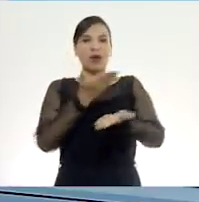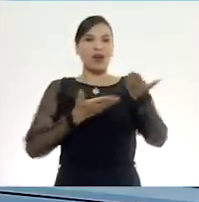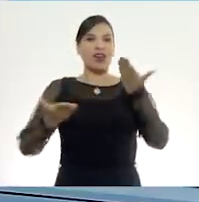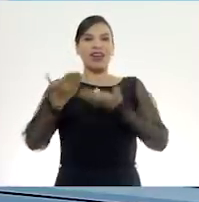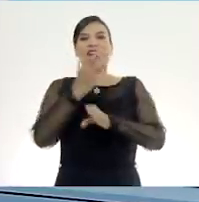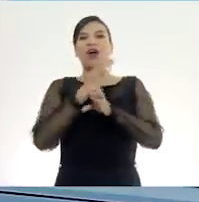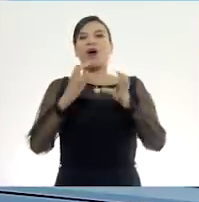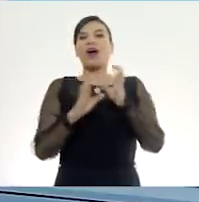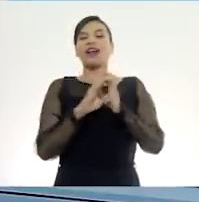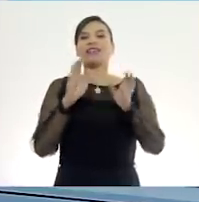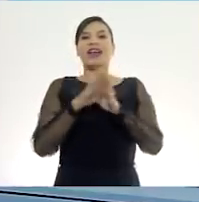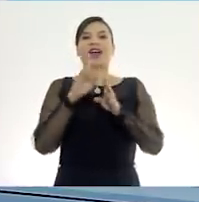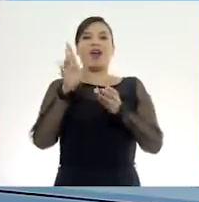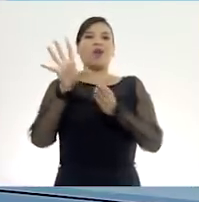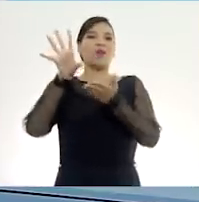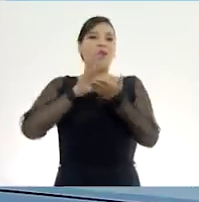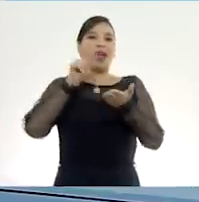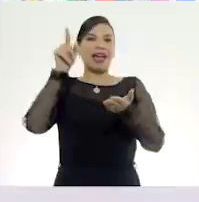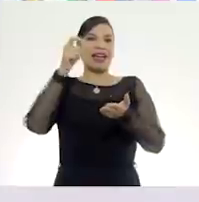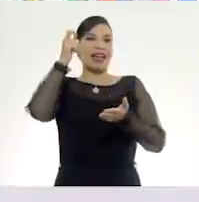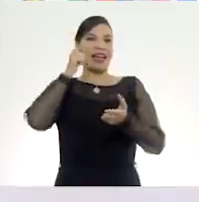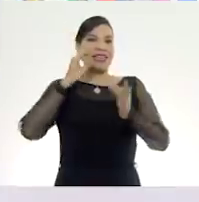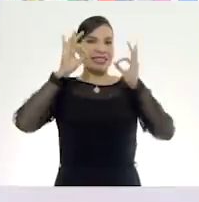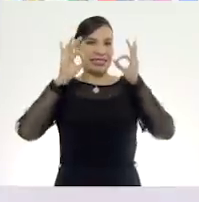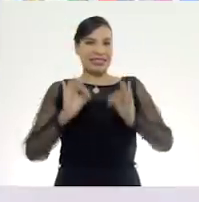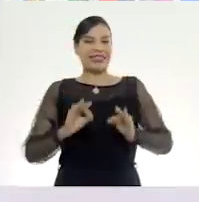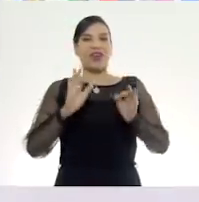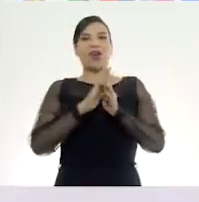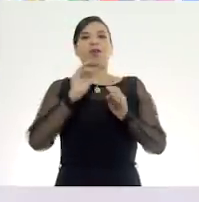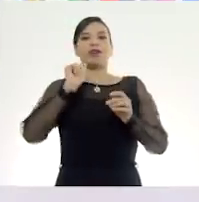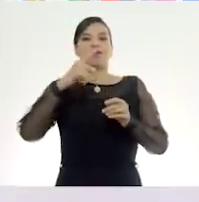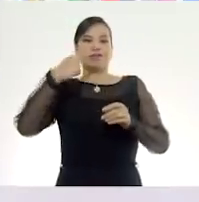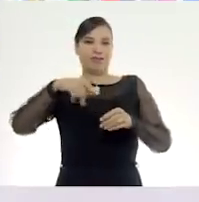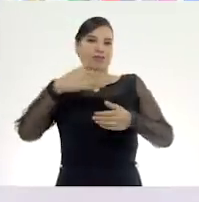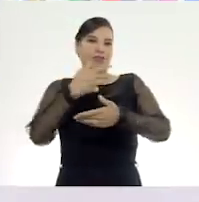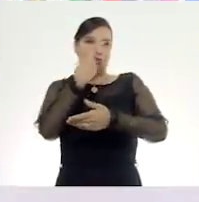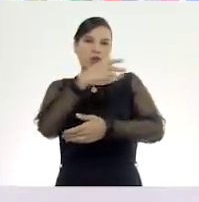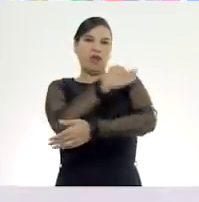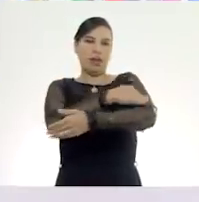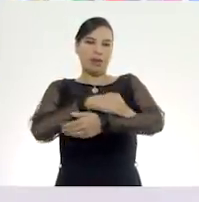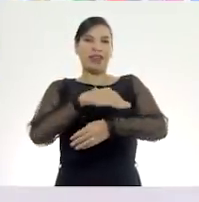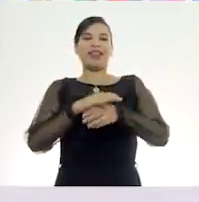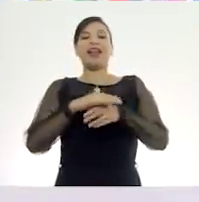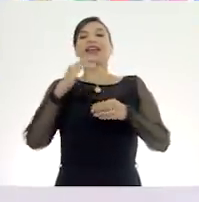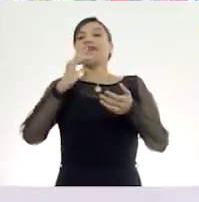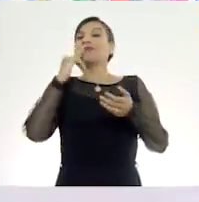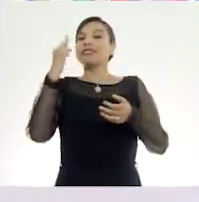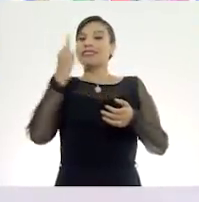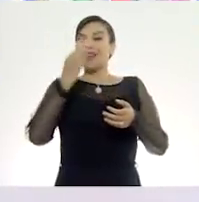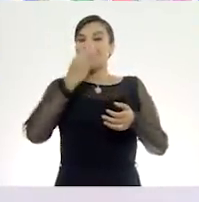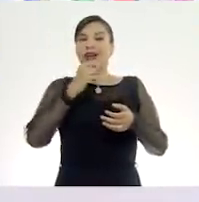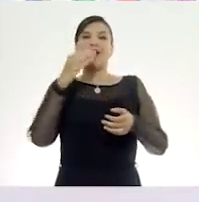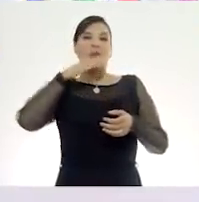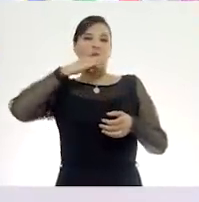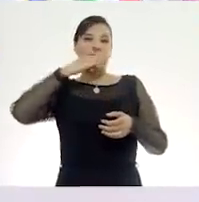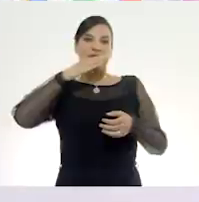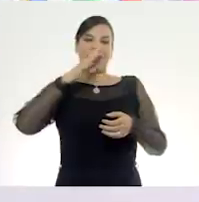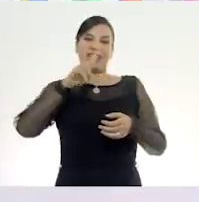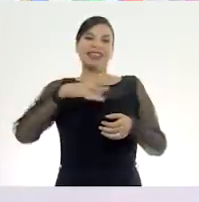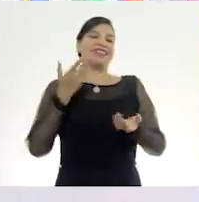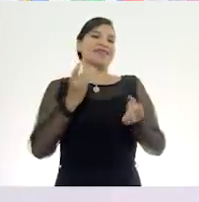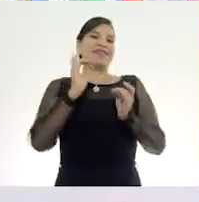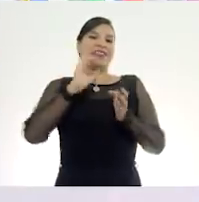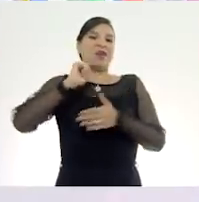cosas, tomaron la receta de Guerrero como si fuera una receta propia. Sabrosísimo el pozole, de verdad. ¡Qué Todavía me rico! acuerdo y me da hambre, lástima que ya